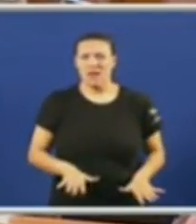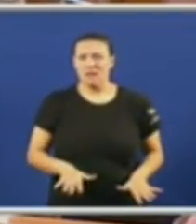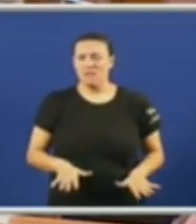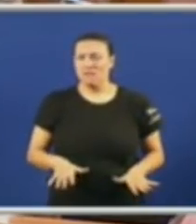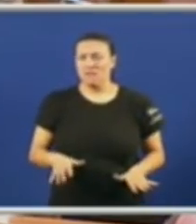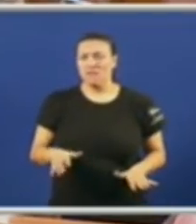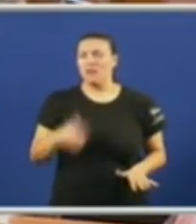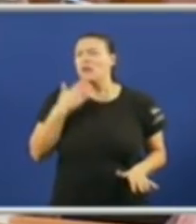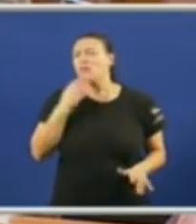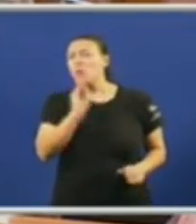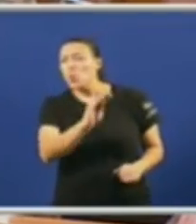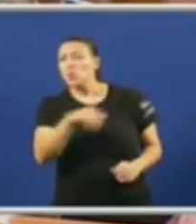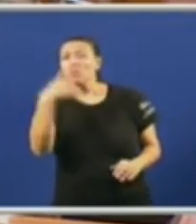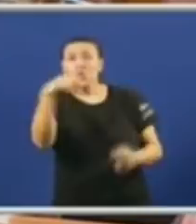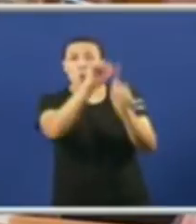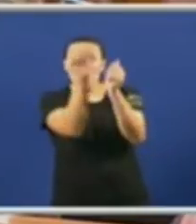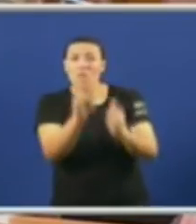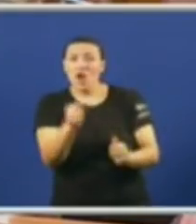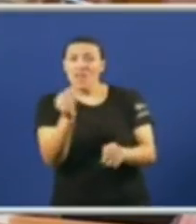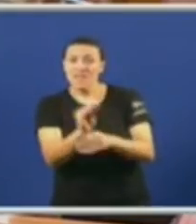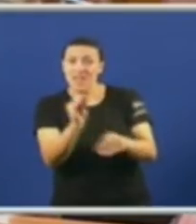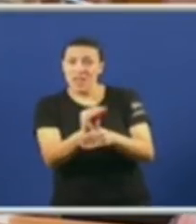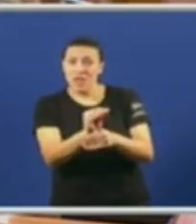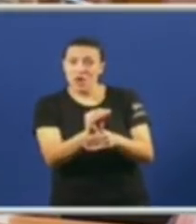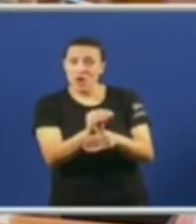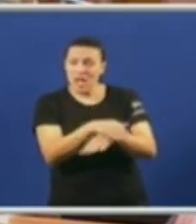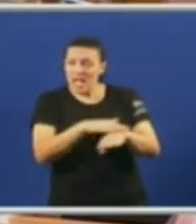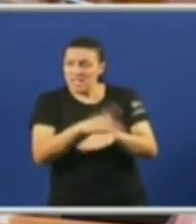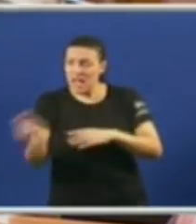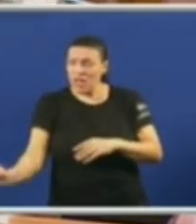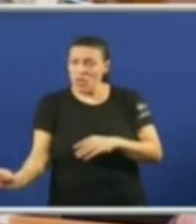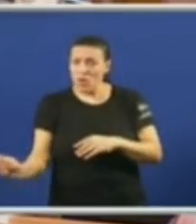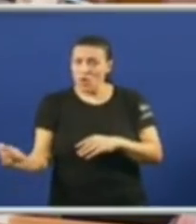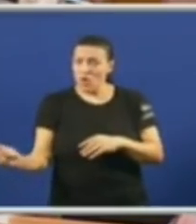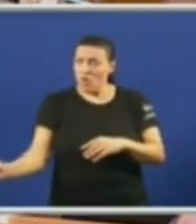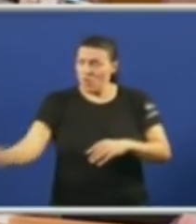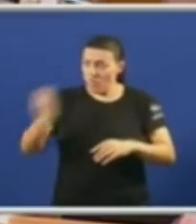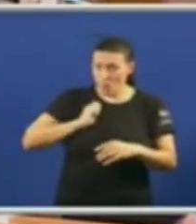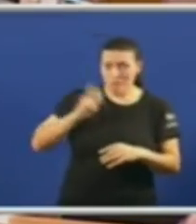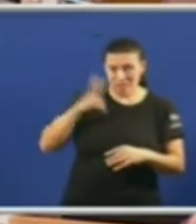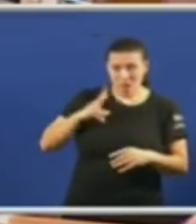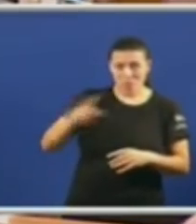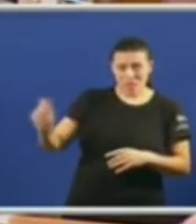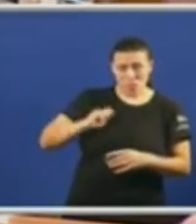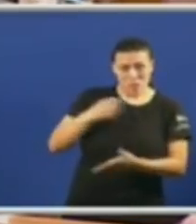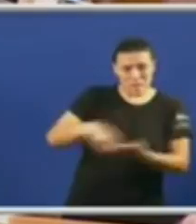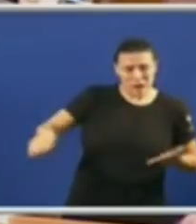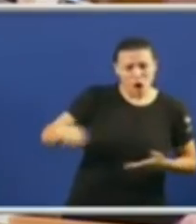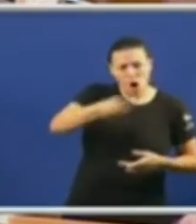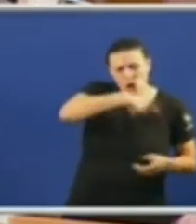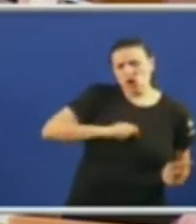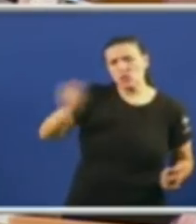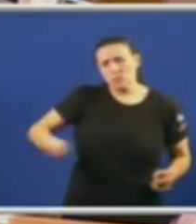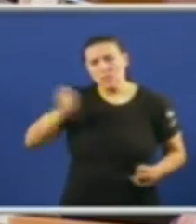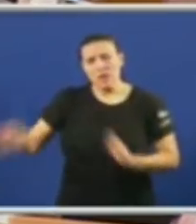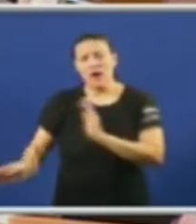no futuro modelo de financiamento o Estado vai pagar a débeda histórica que ten con Galiza ou se temos que seguir pagando.